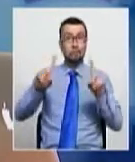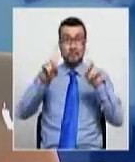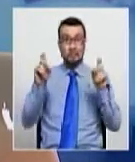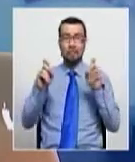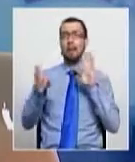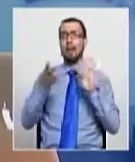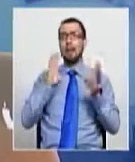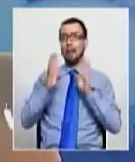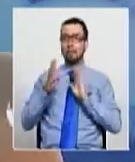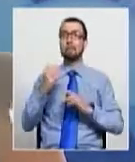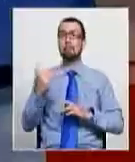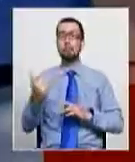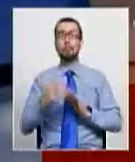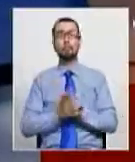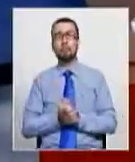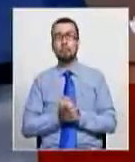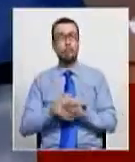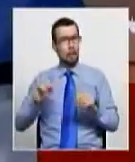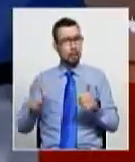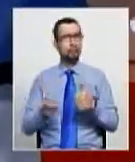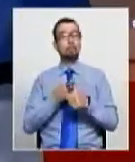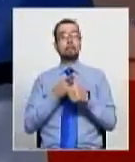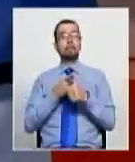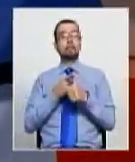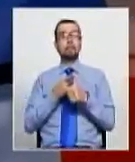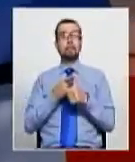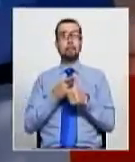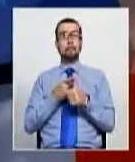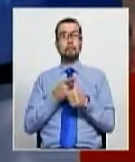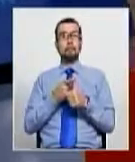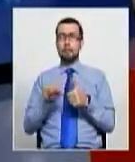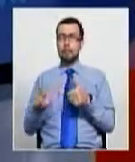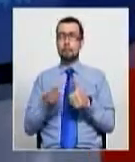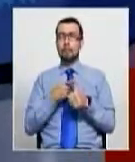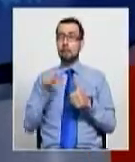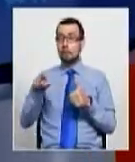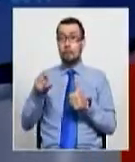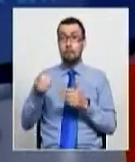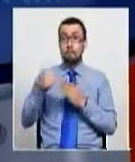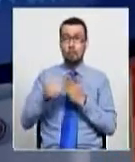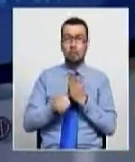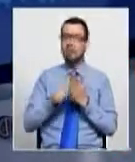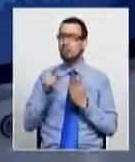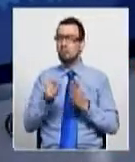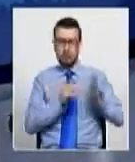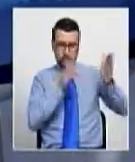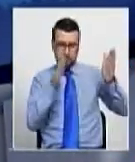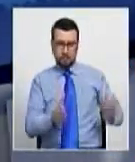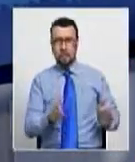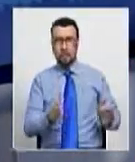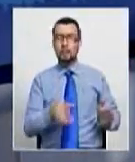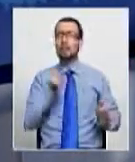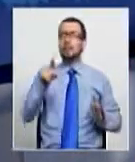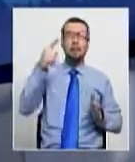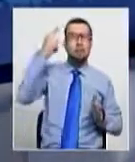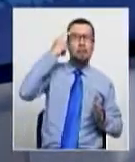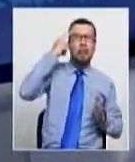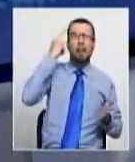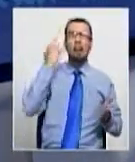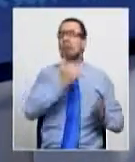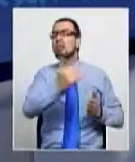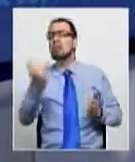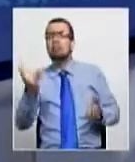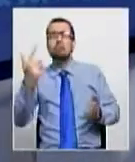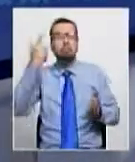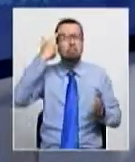a conversar un primer bloque el programa va a ocuparse de opiniones de puntos de vista